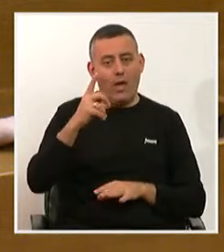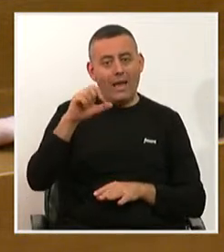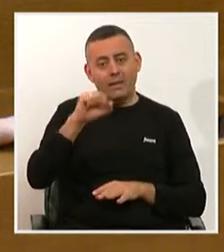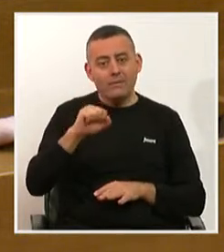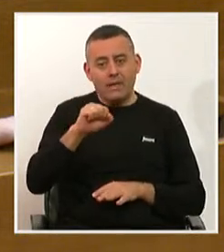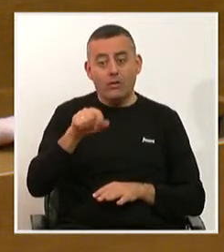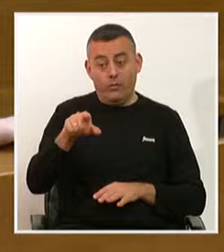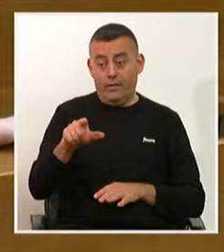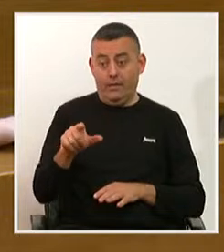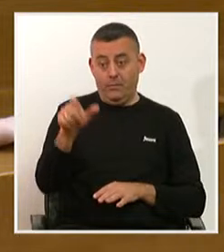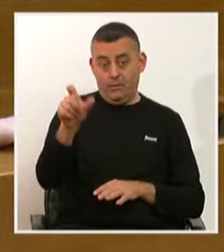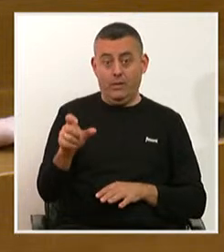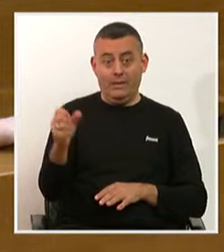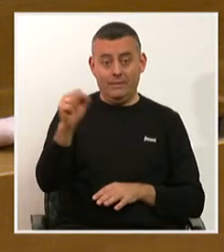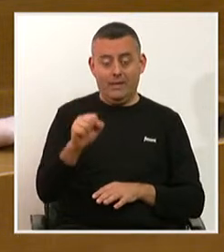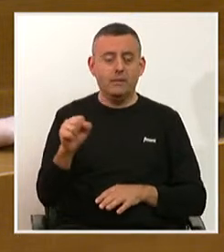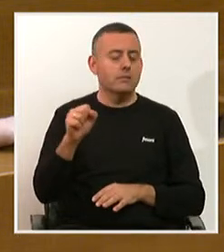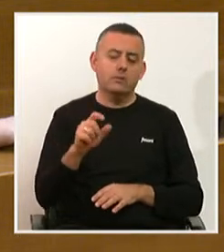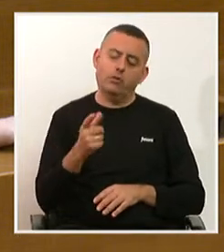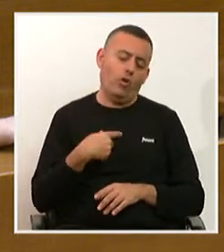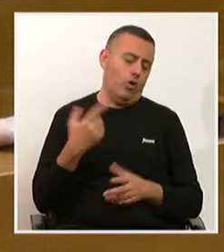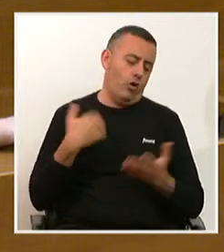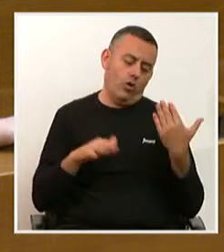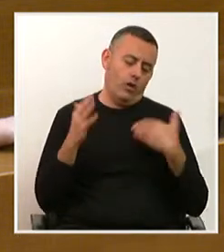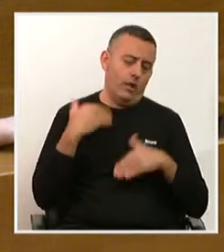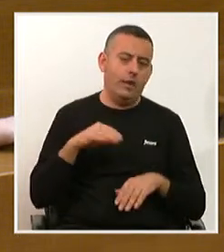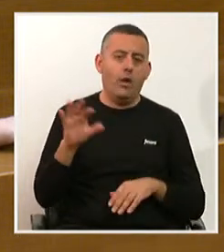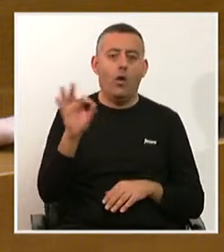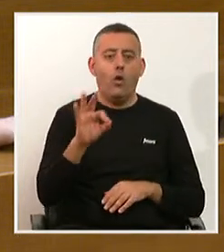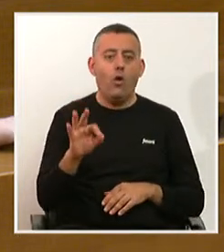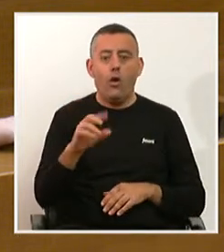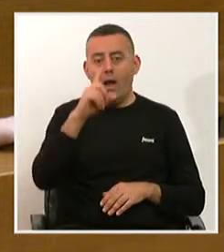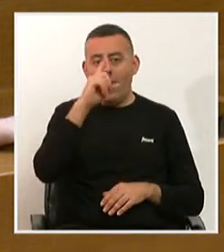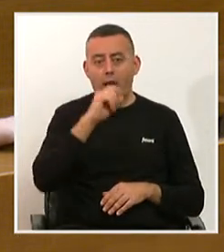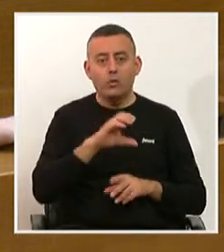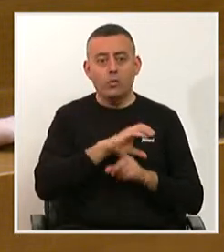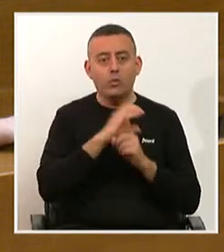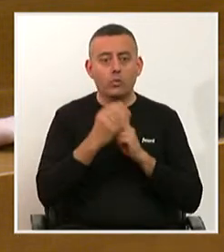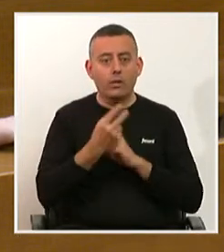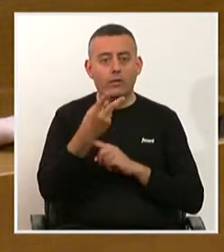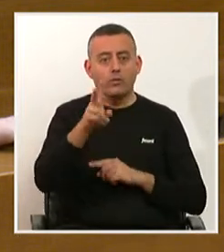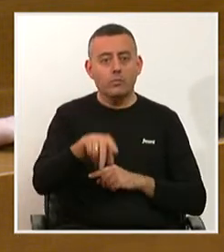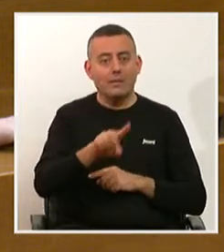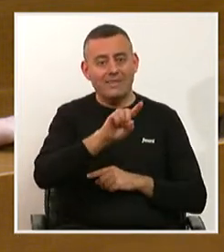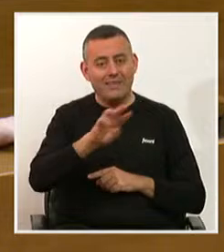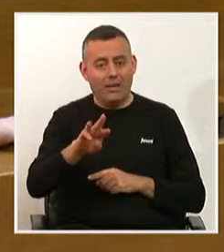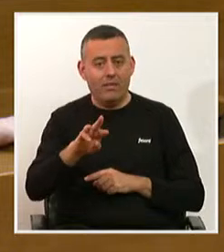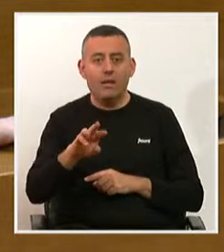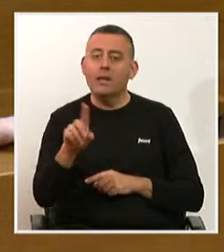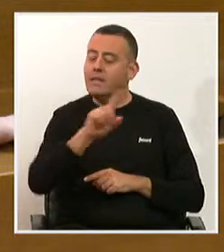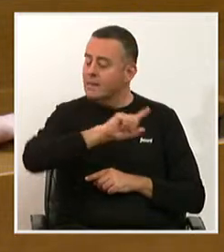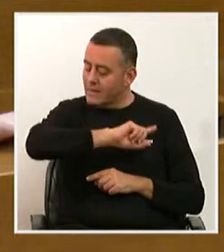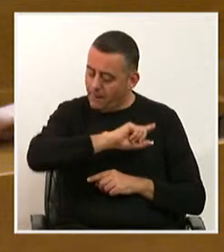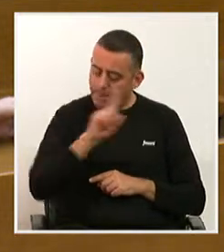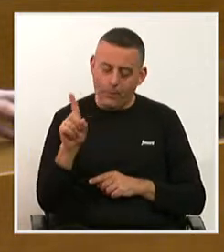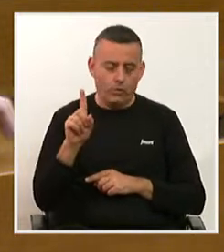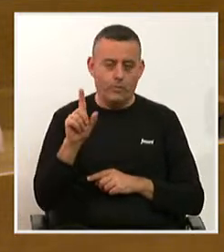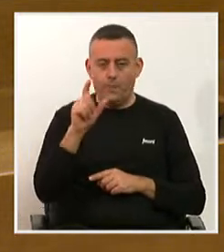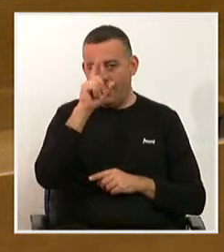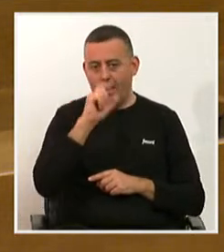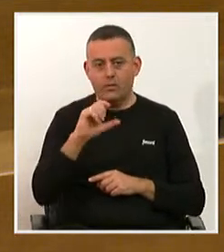expresar a la com deeducación cultura 2013 no celebrar un y